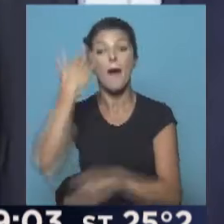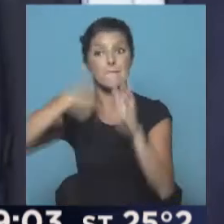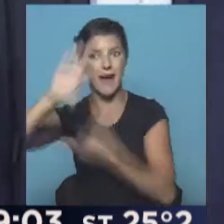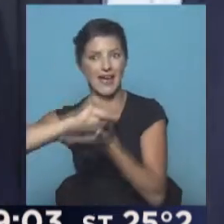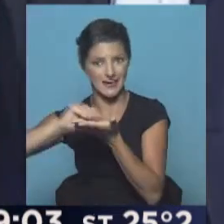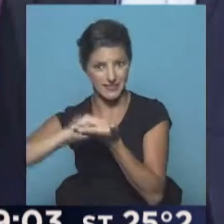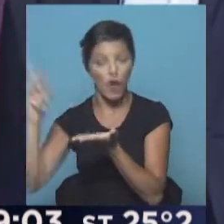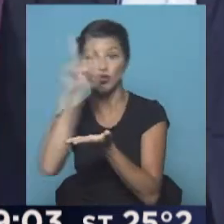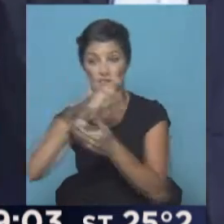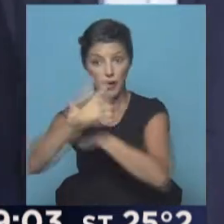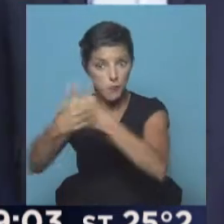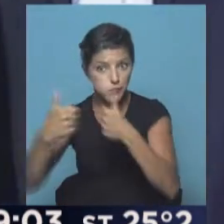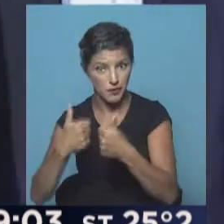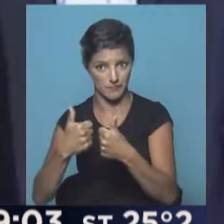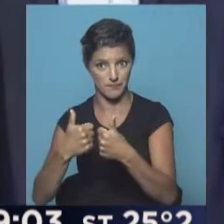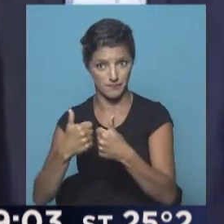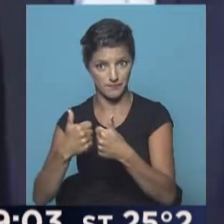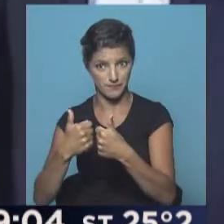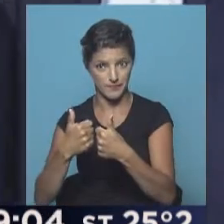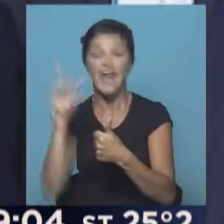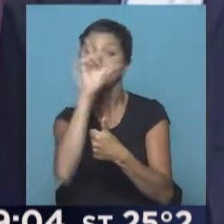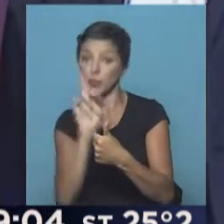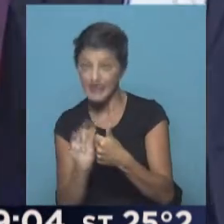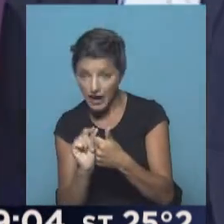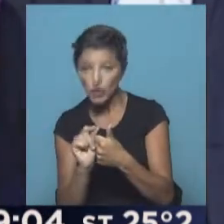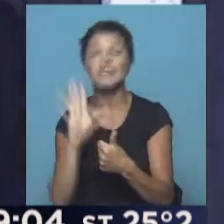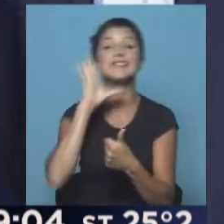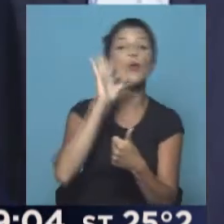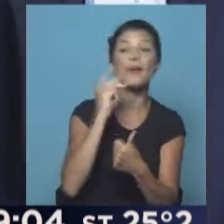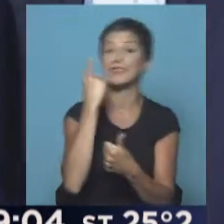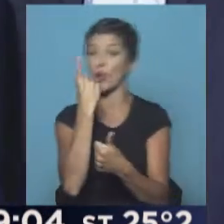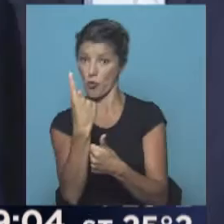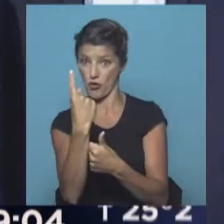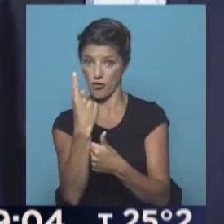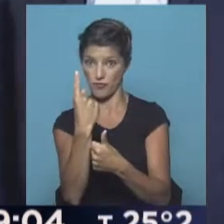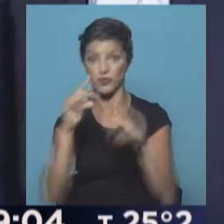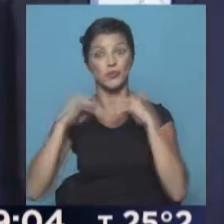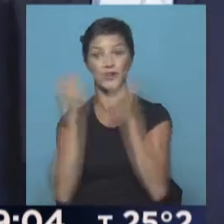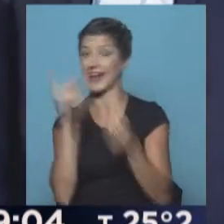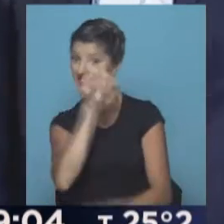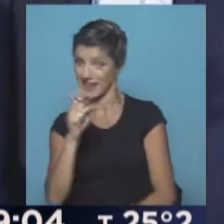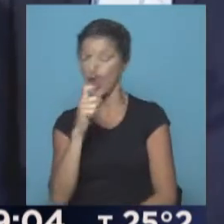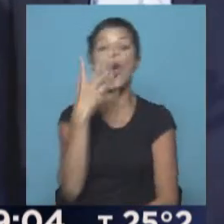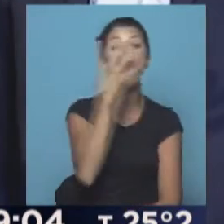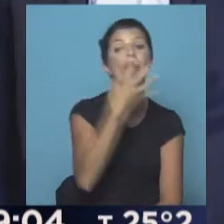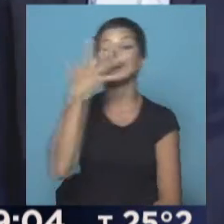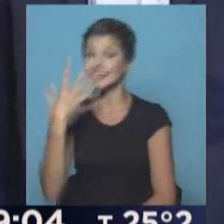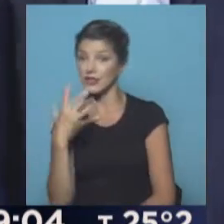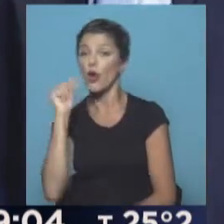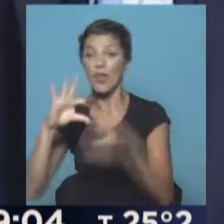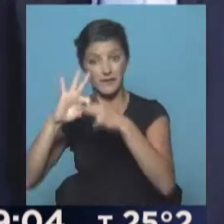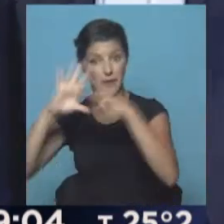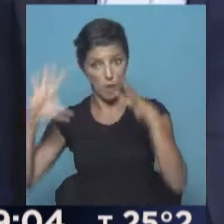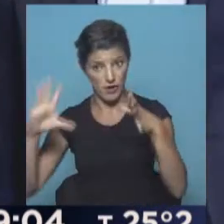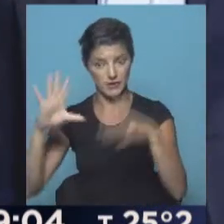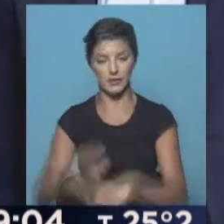100 escaños, para los republicanos habrá 51 de los 100 escaños y 45 serán para los